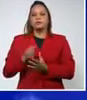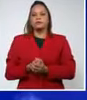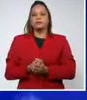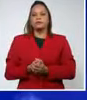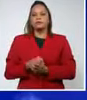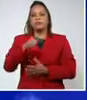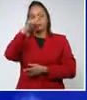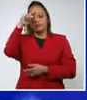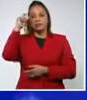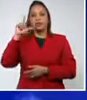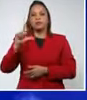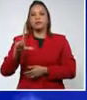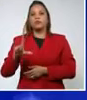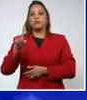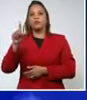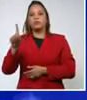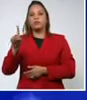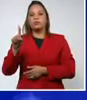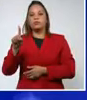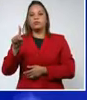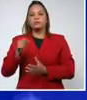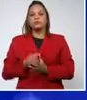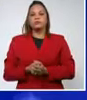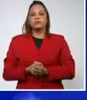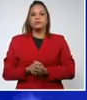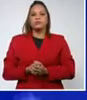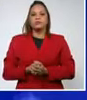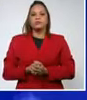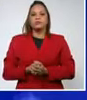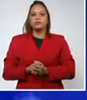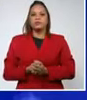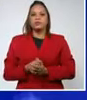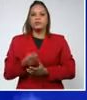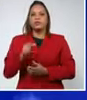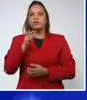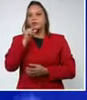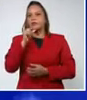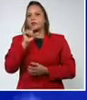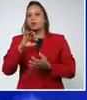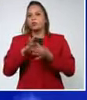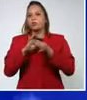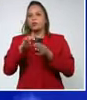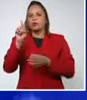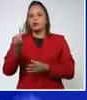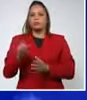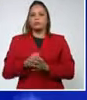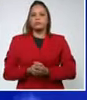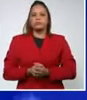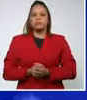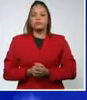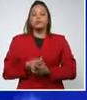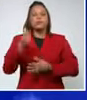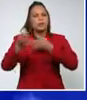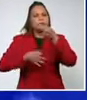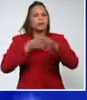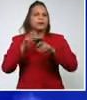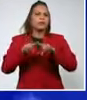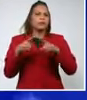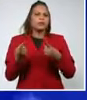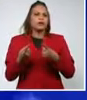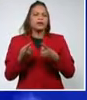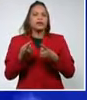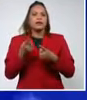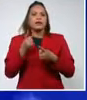San Luis y Guane con 1 cada uno. Hice este comentario porque indiscutiblemente una reducción